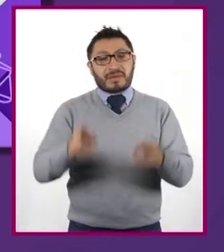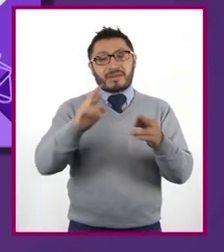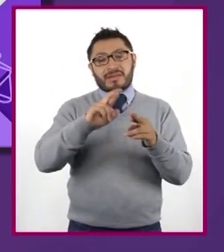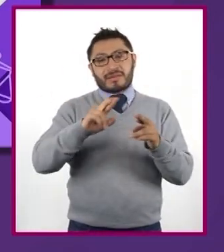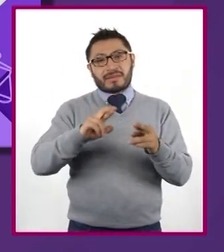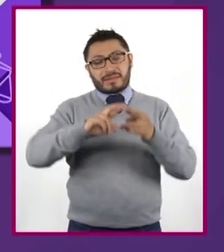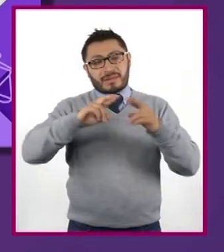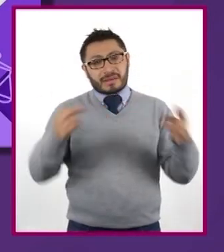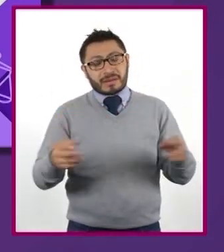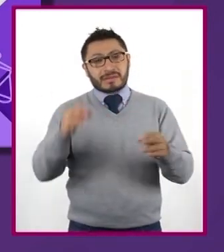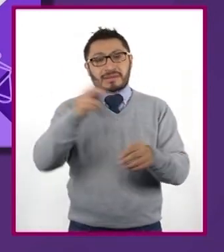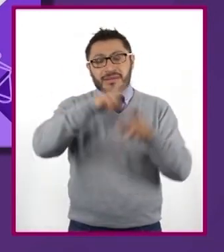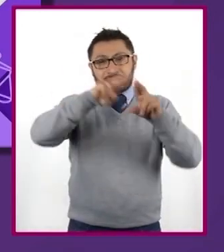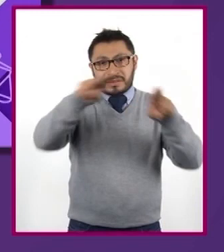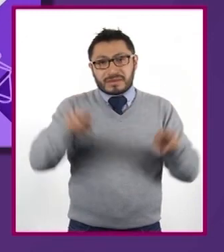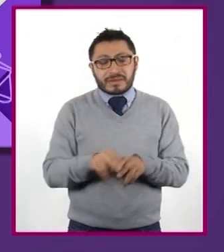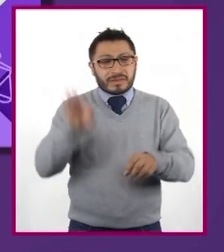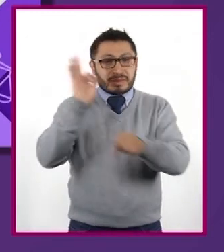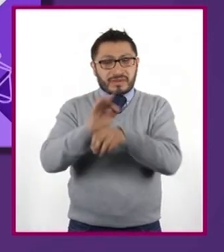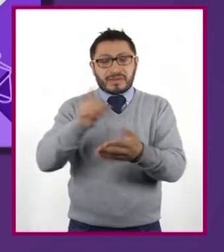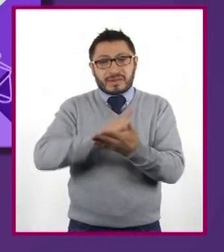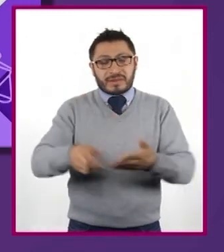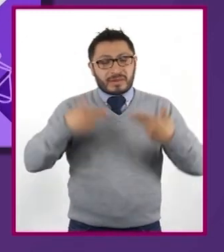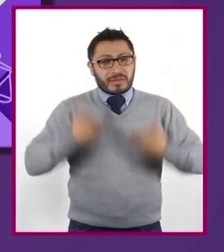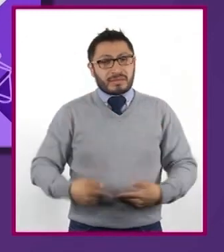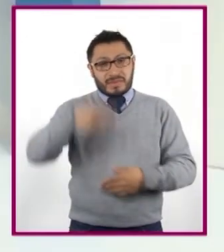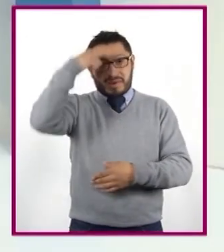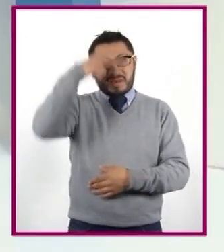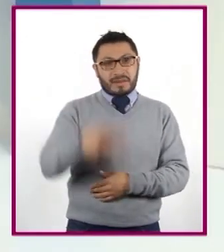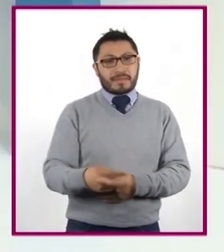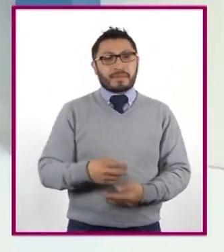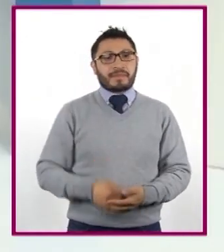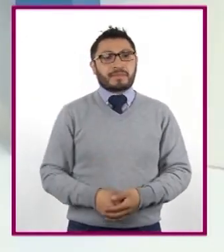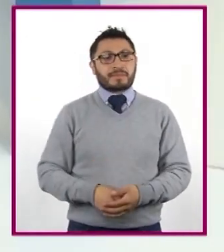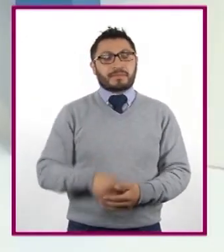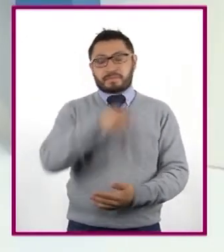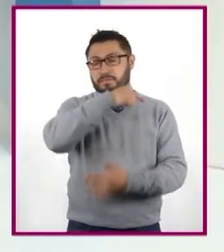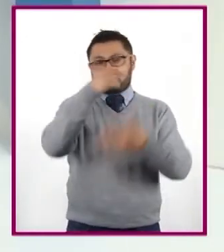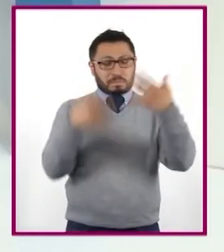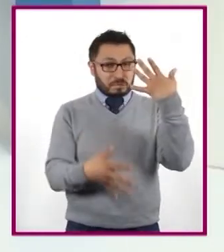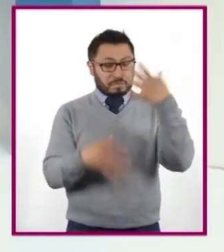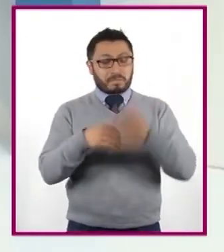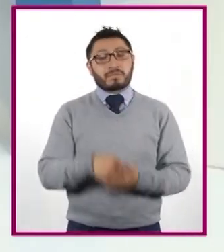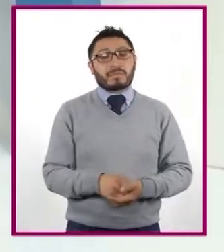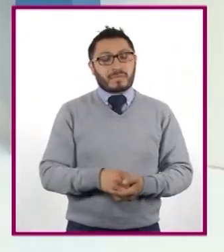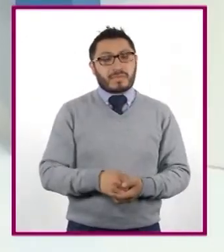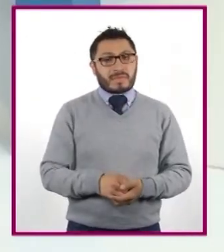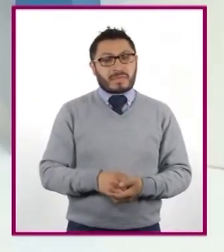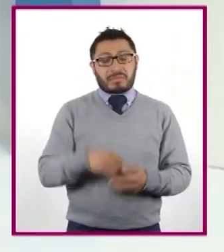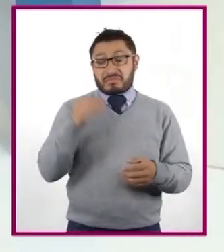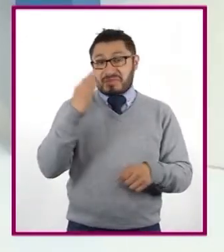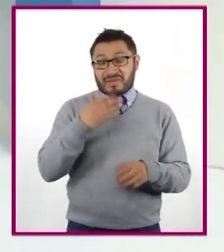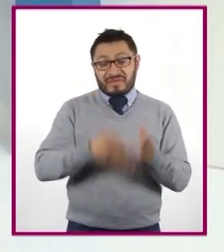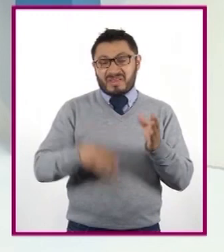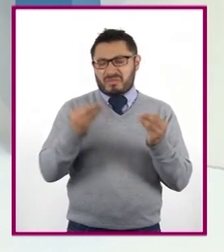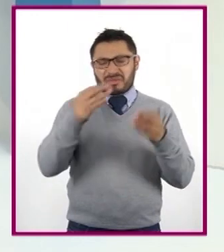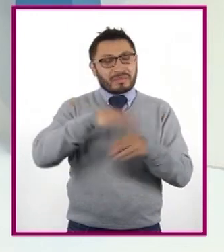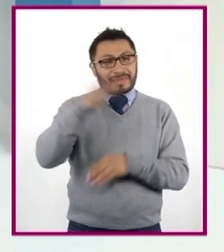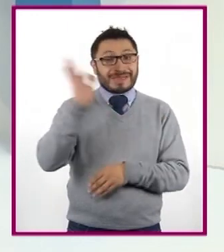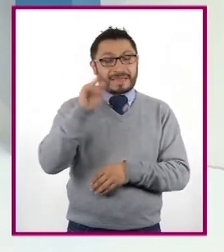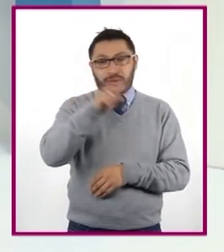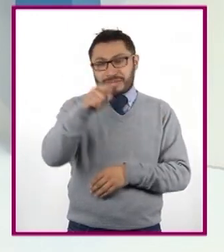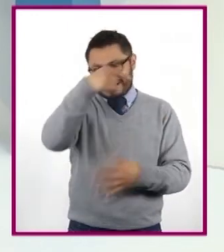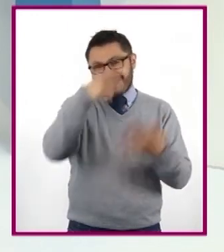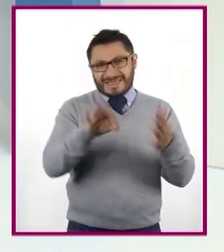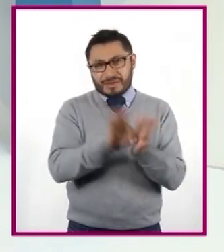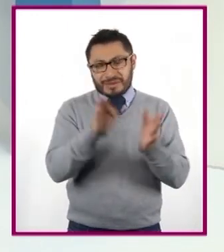de Defensores de Derechos Humanos en México. Tal vez han escuchado hablar de alguna de ellas.